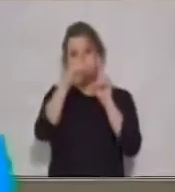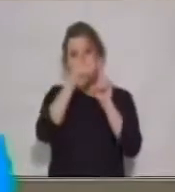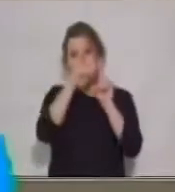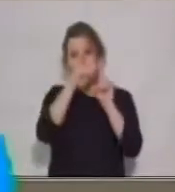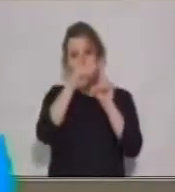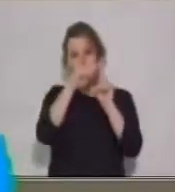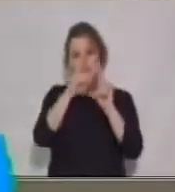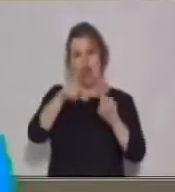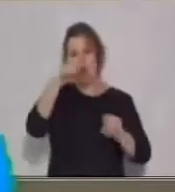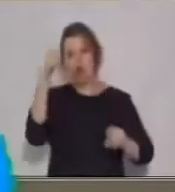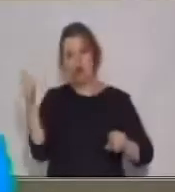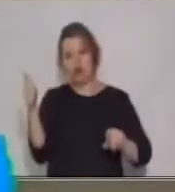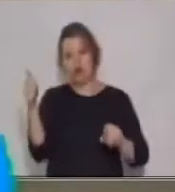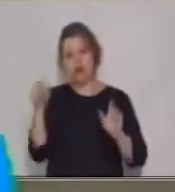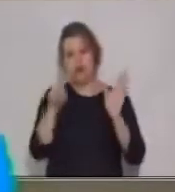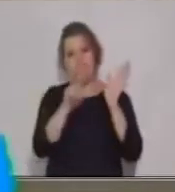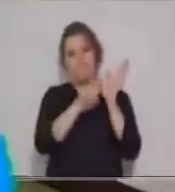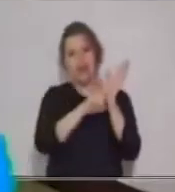menos 4.